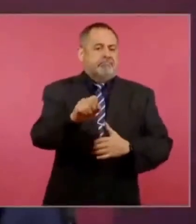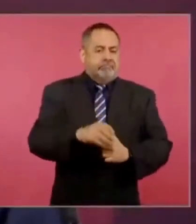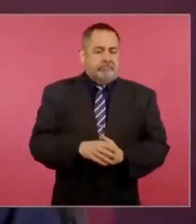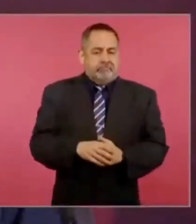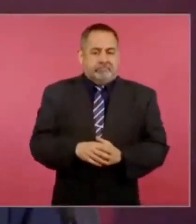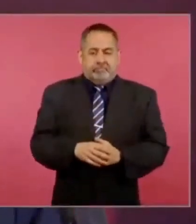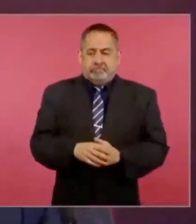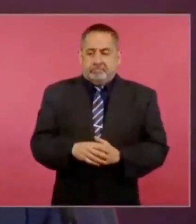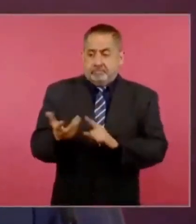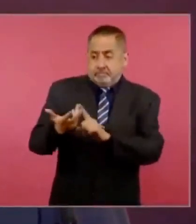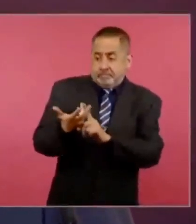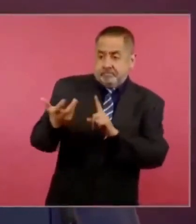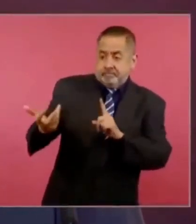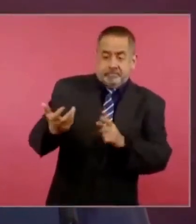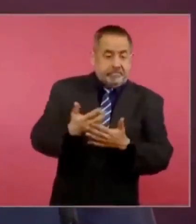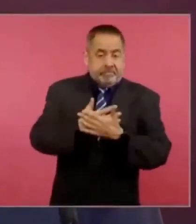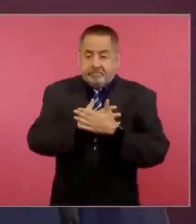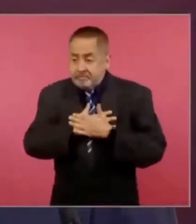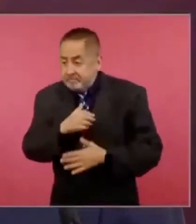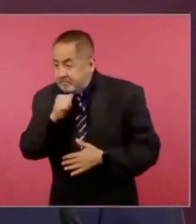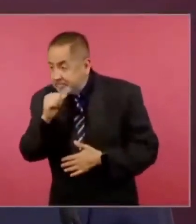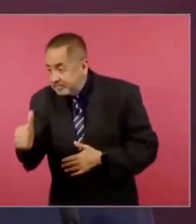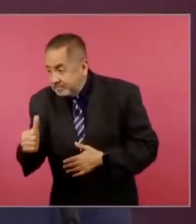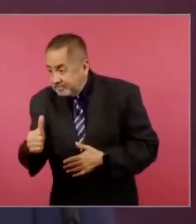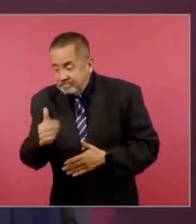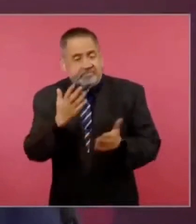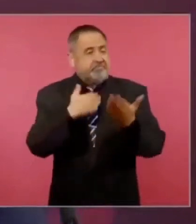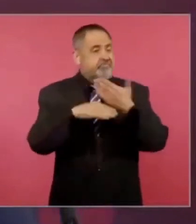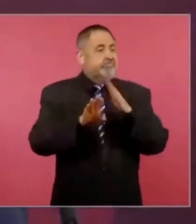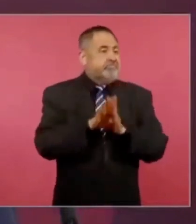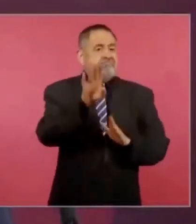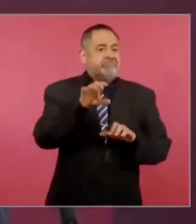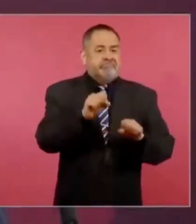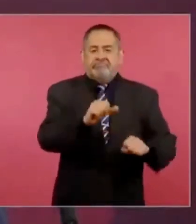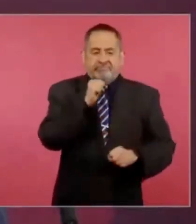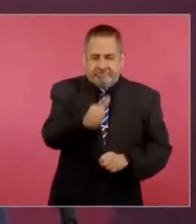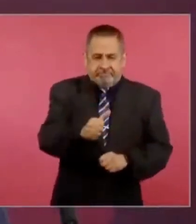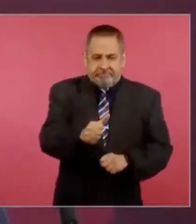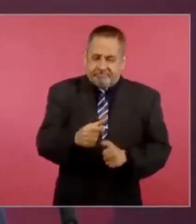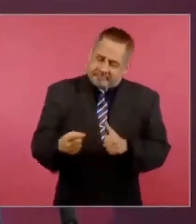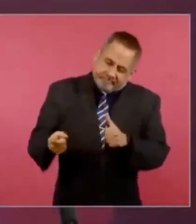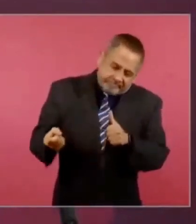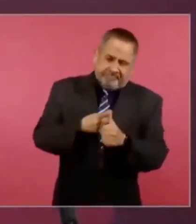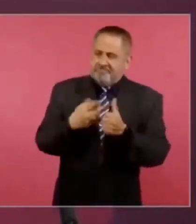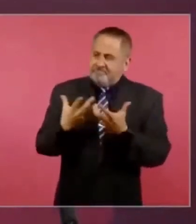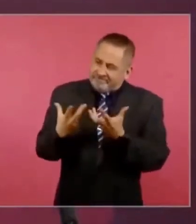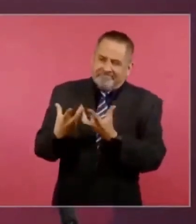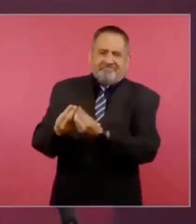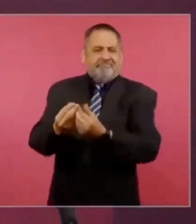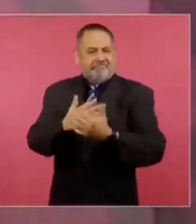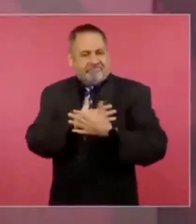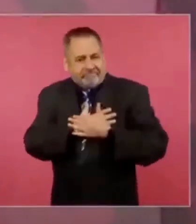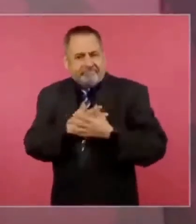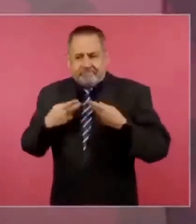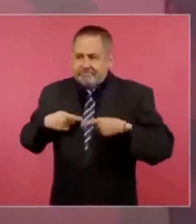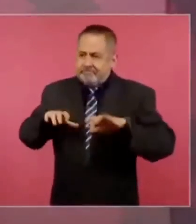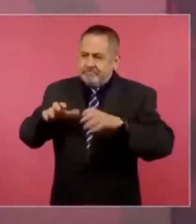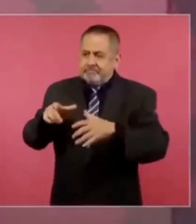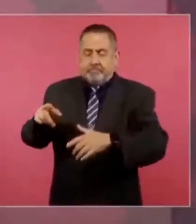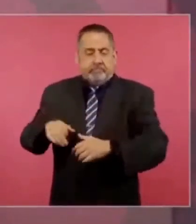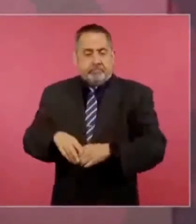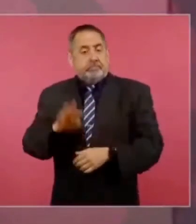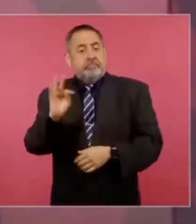nada se logra sin amor al pueblo. Para los jóvenes que